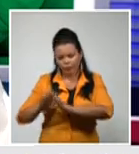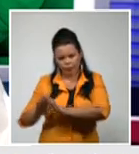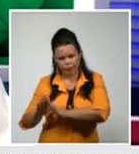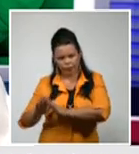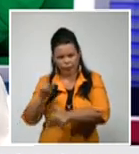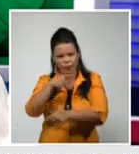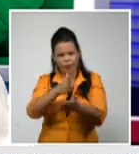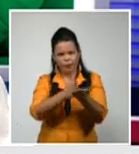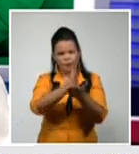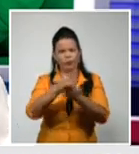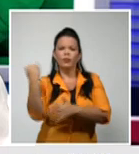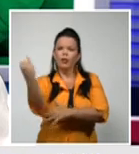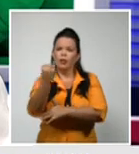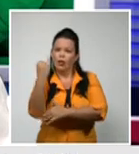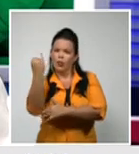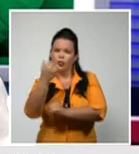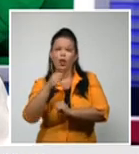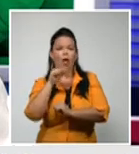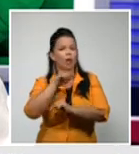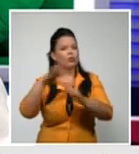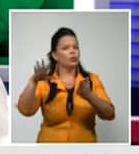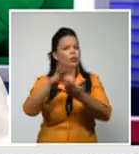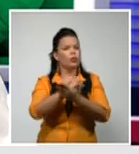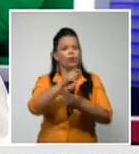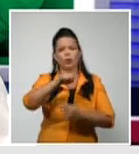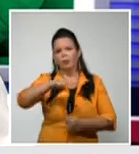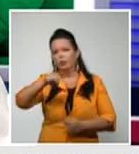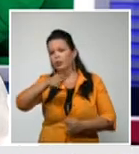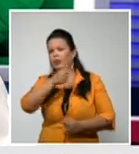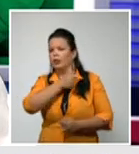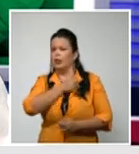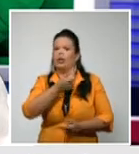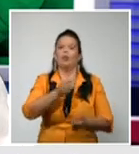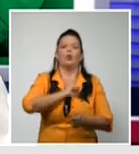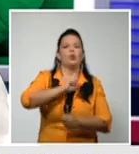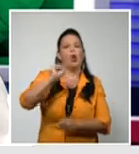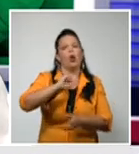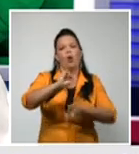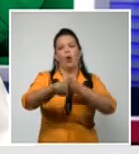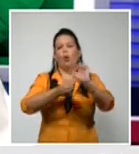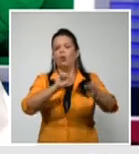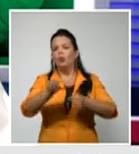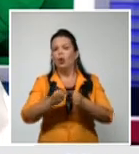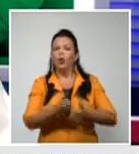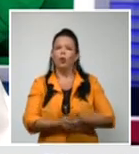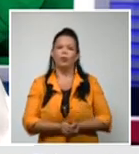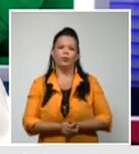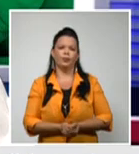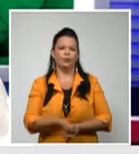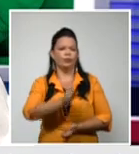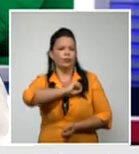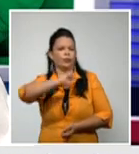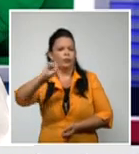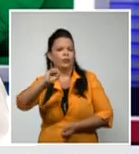mundo abogando porque se va controlando, porque van disminuyendo las cifras.